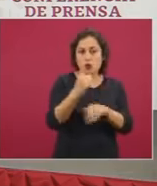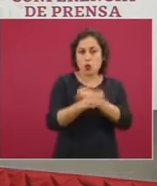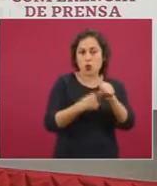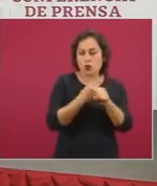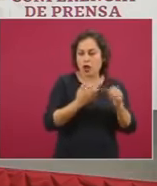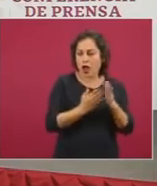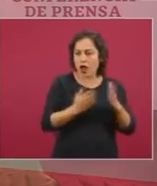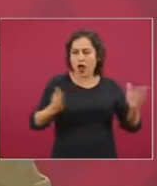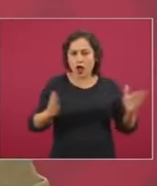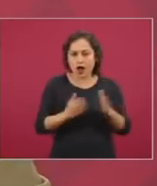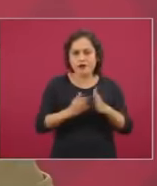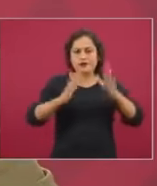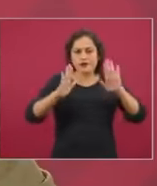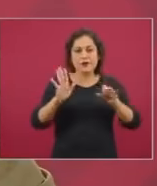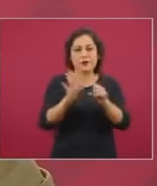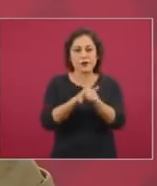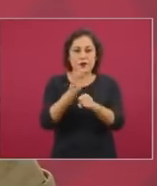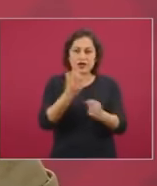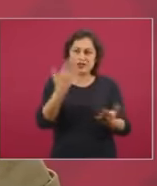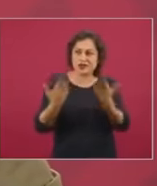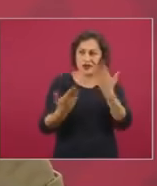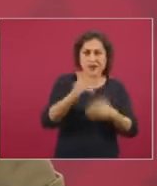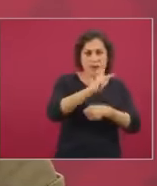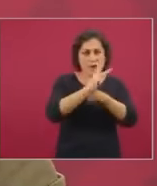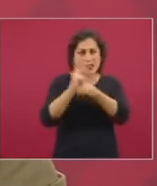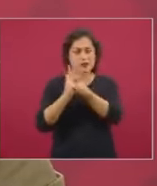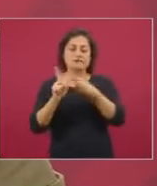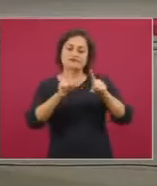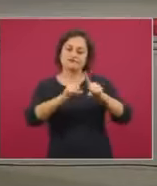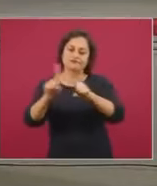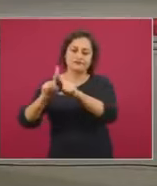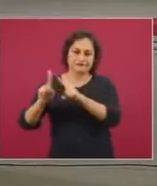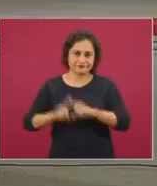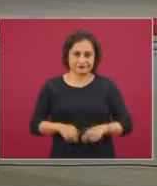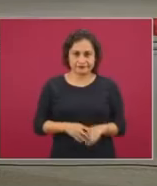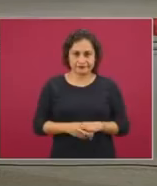entonces por eso van a haber una gran heterogeneidad.